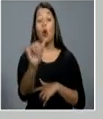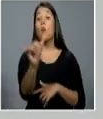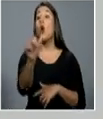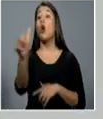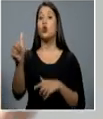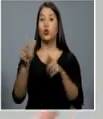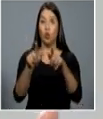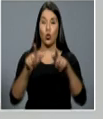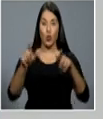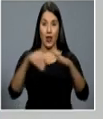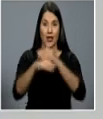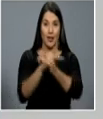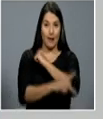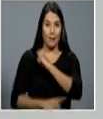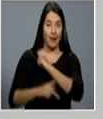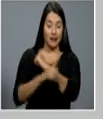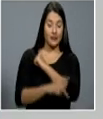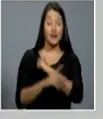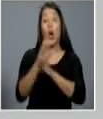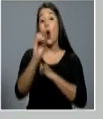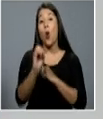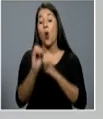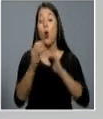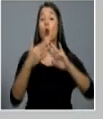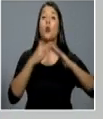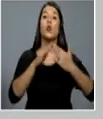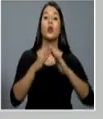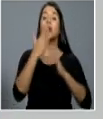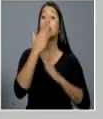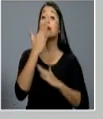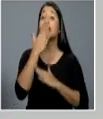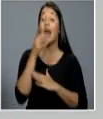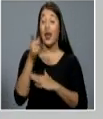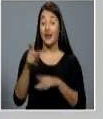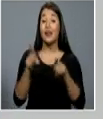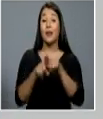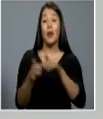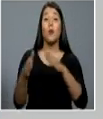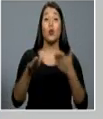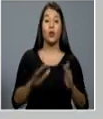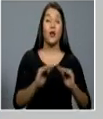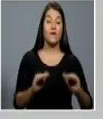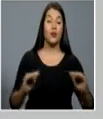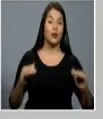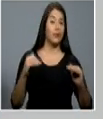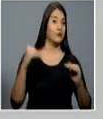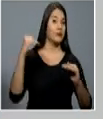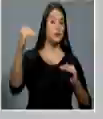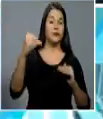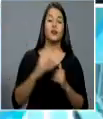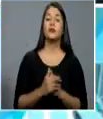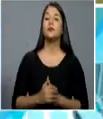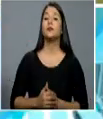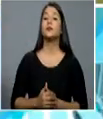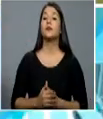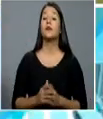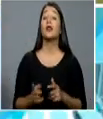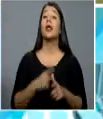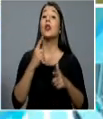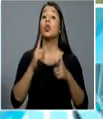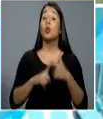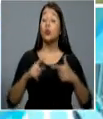del país, o váyase a comunidades indígenas donde también la mortalidad infantil es muy alta. Entonces,